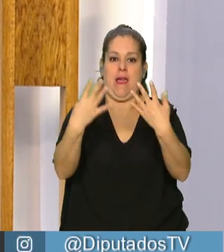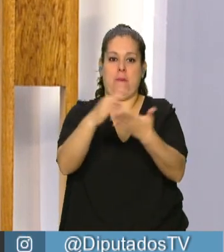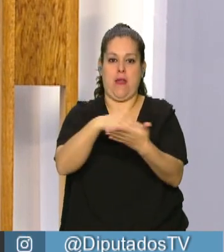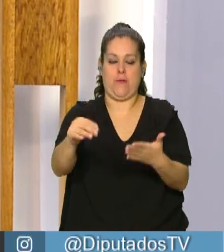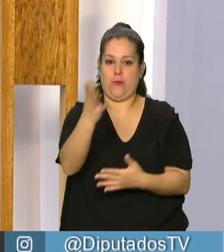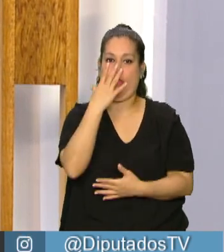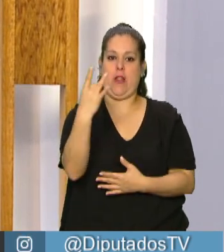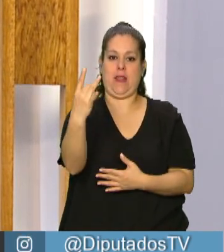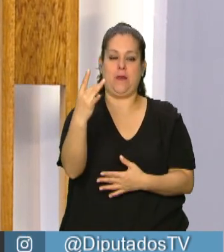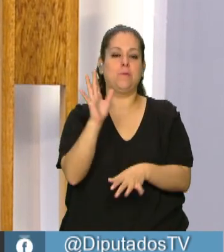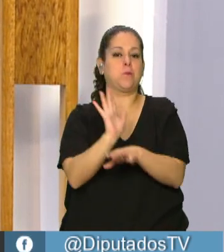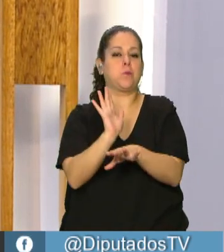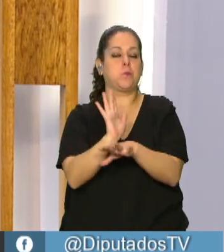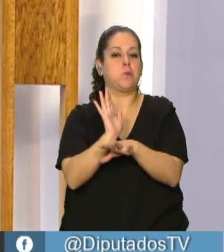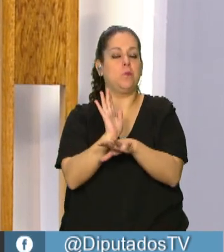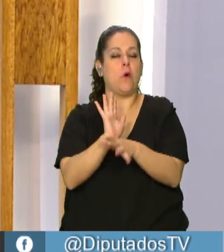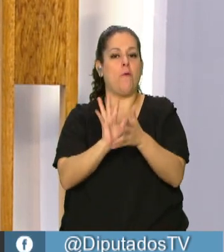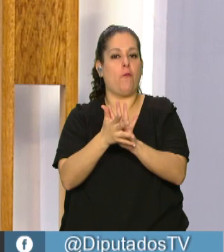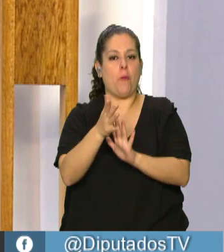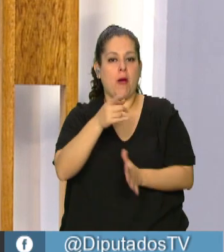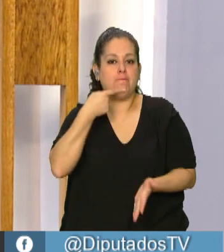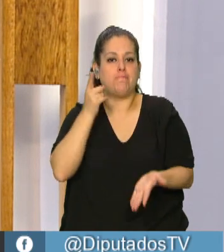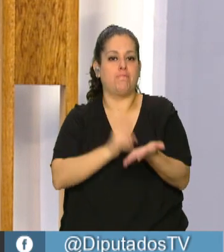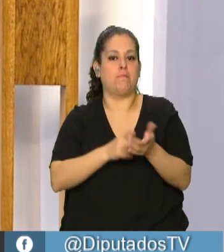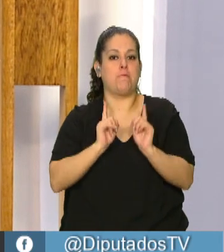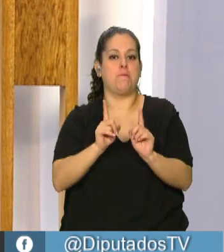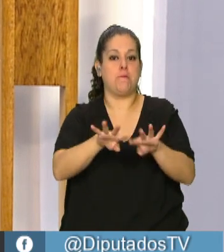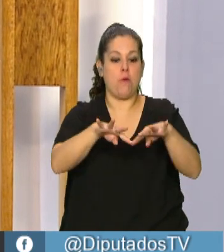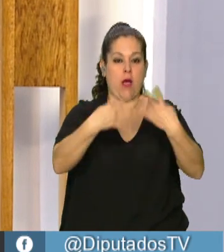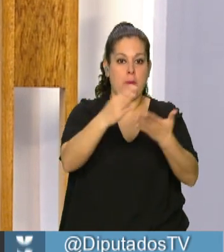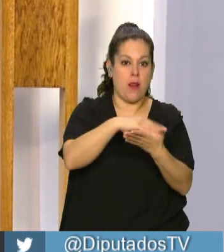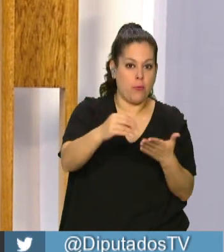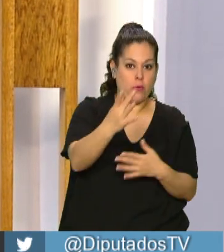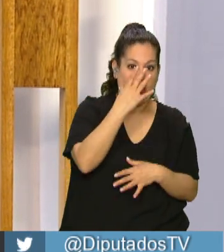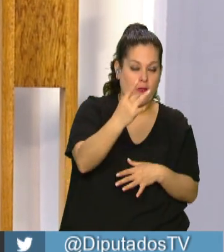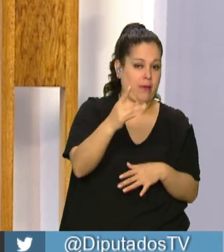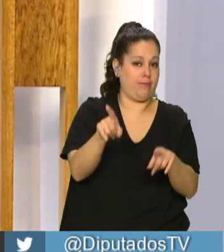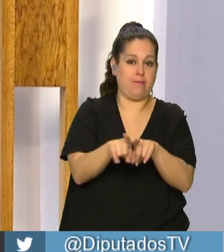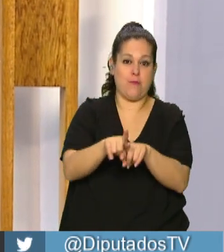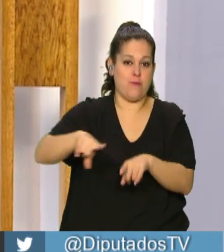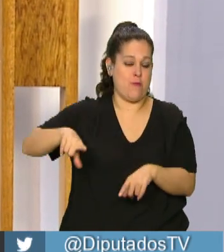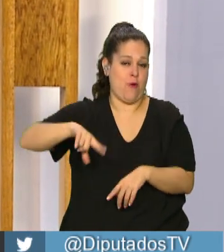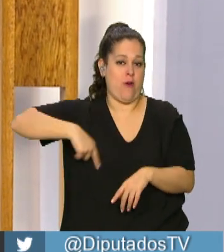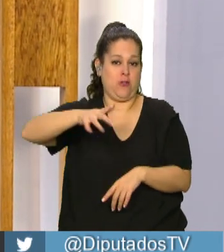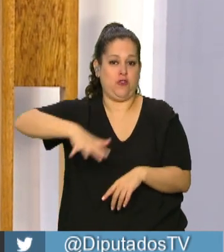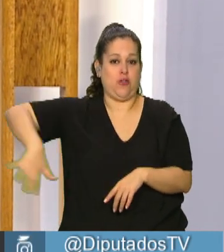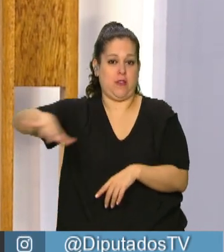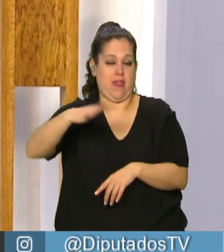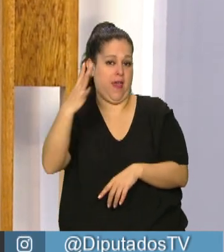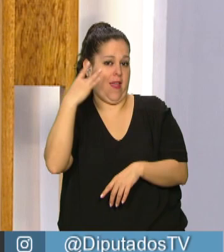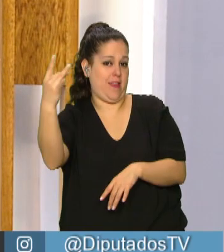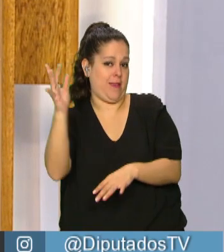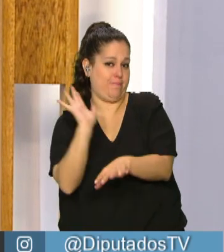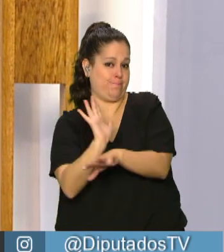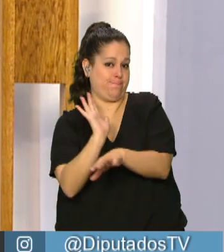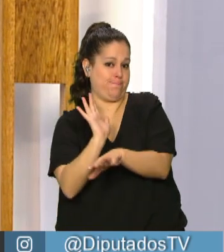que somos indirectamente elegidos por el pueblo, porque los diputados que